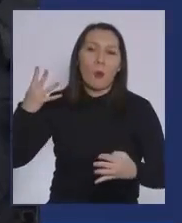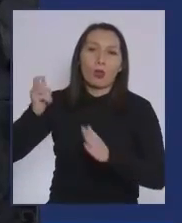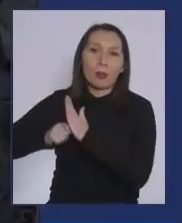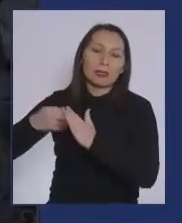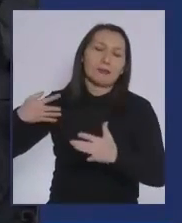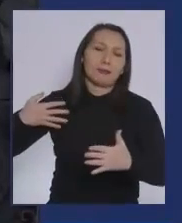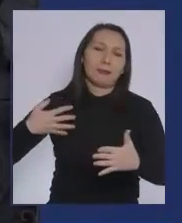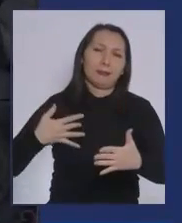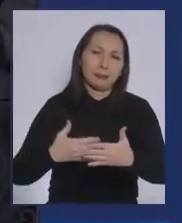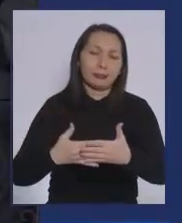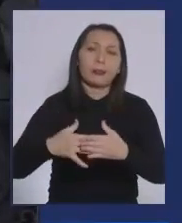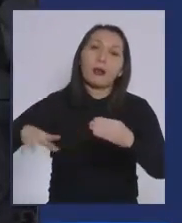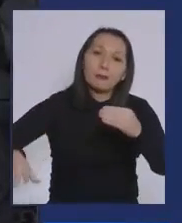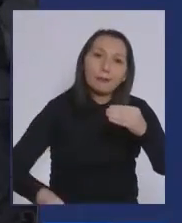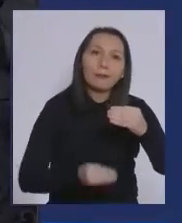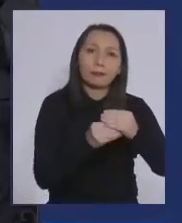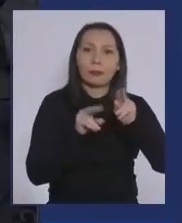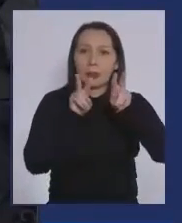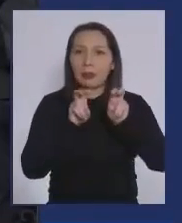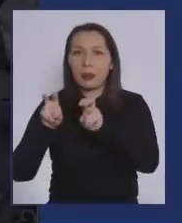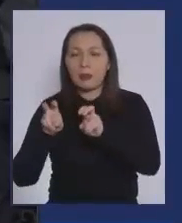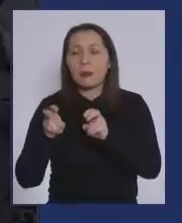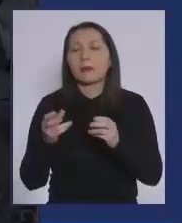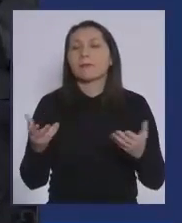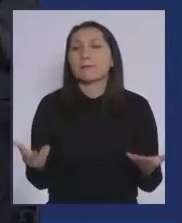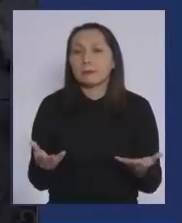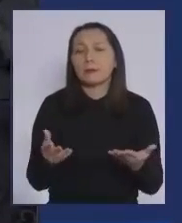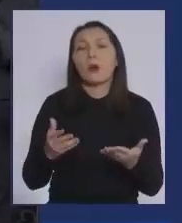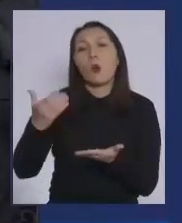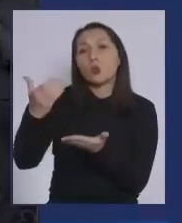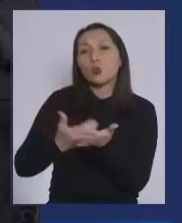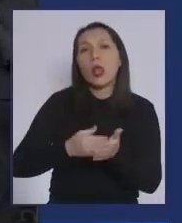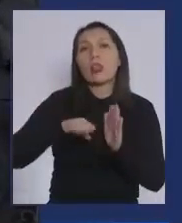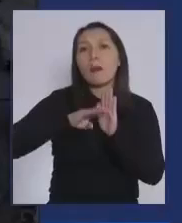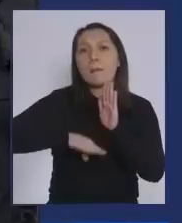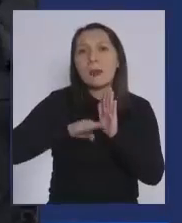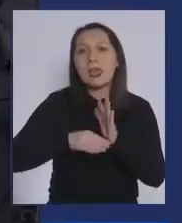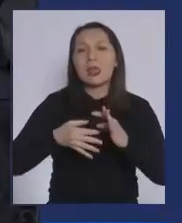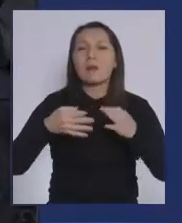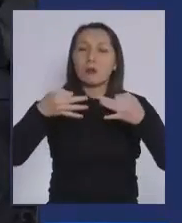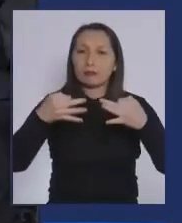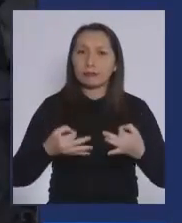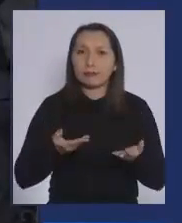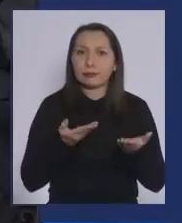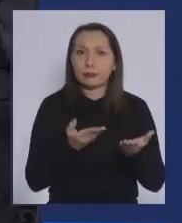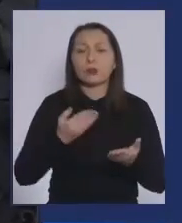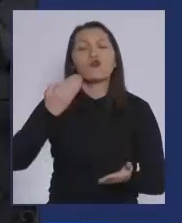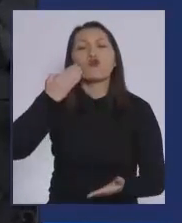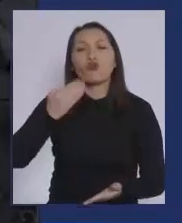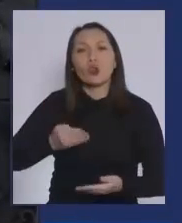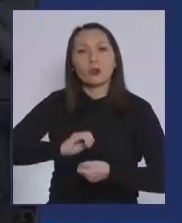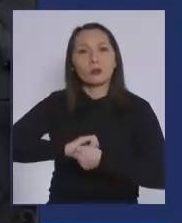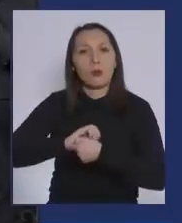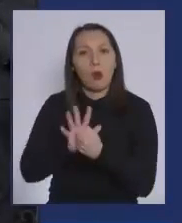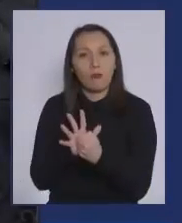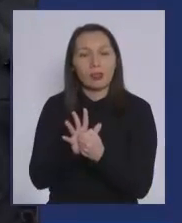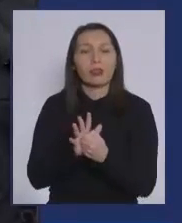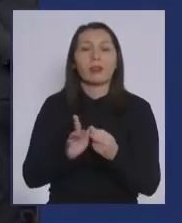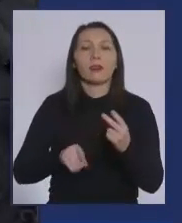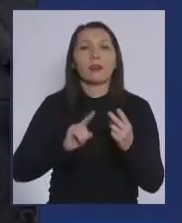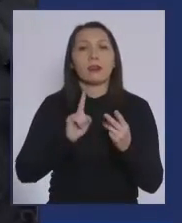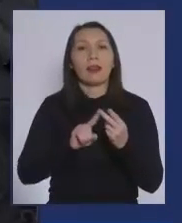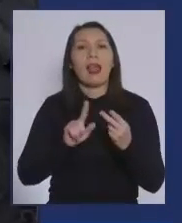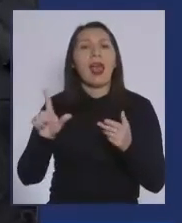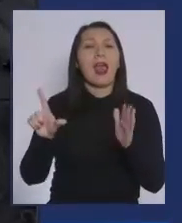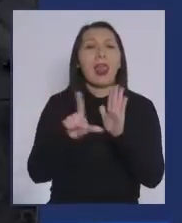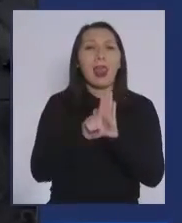y que incorpora elementos como el ingreso mínimo garantizado el bono cobit 19 la